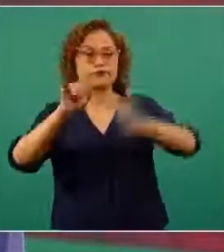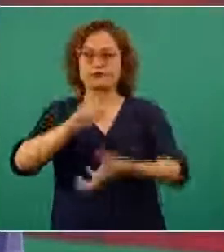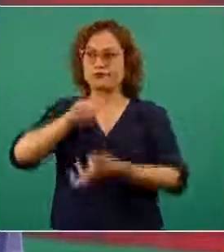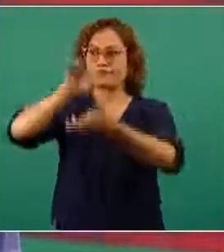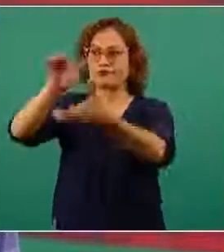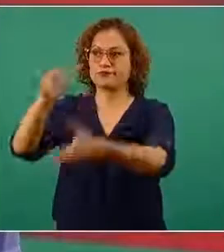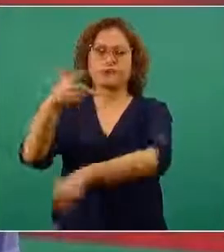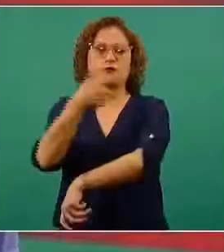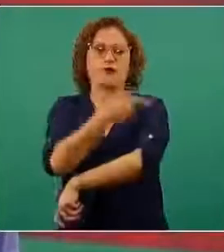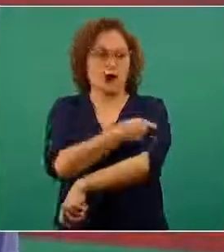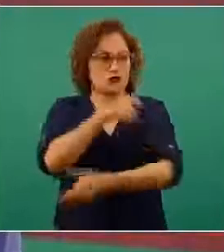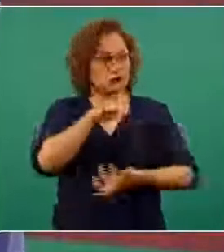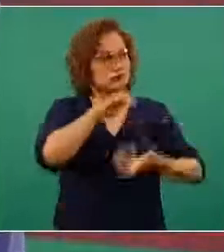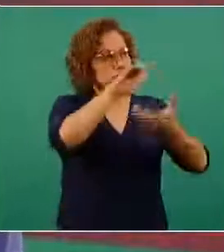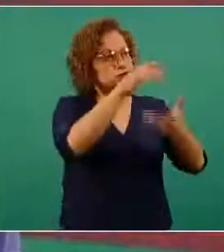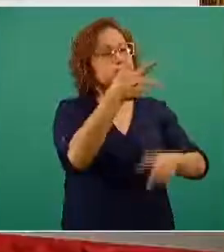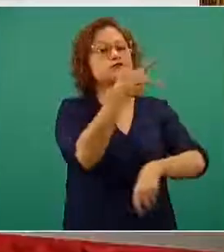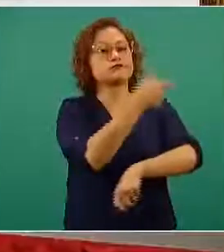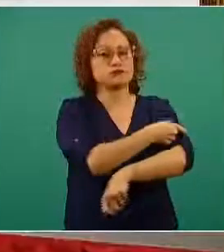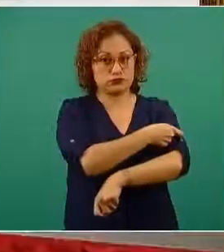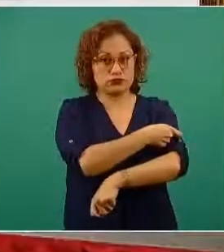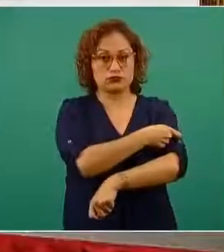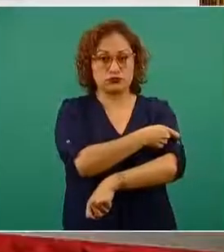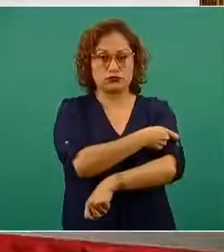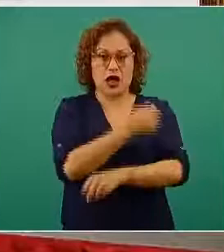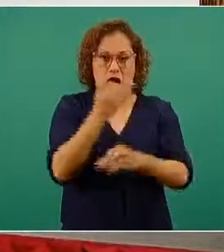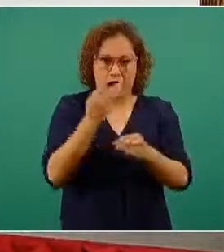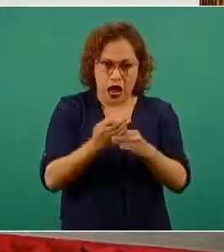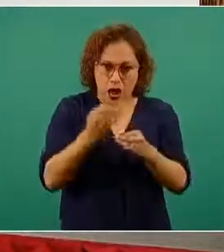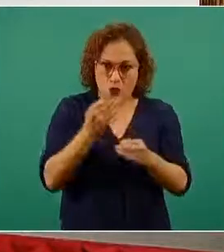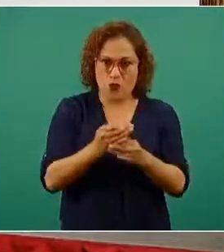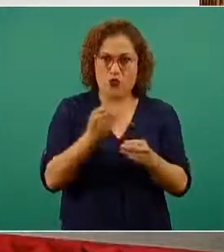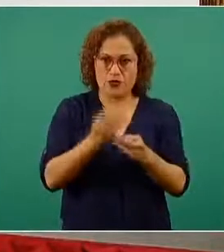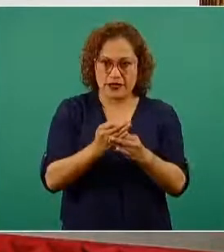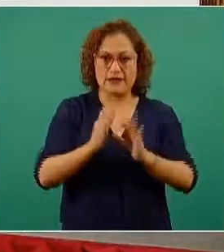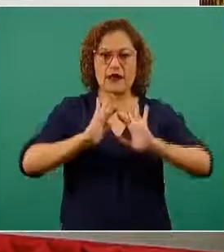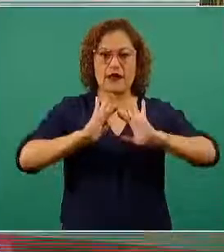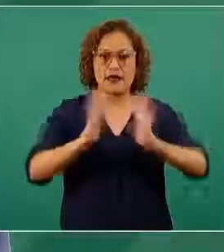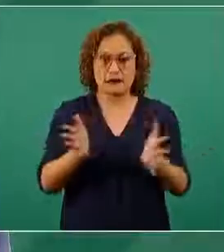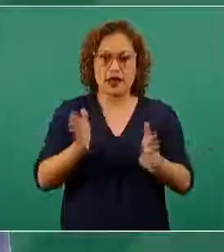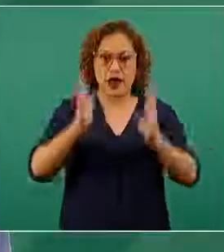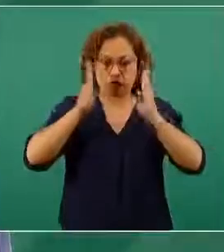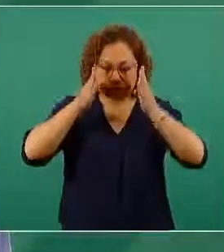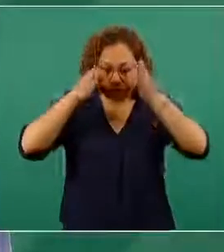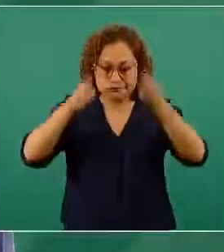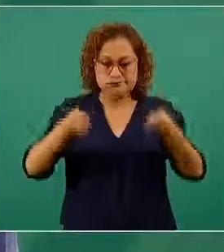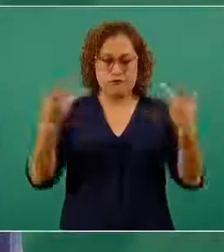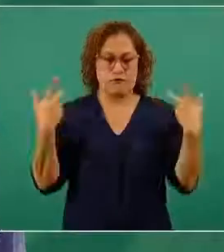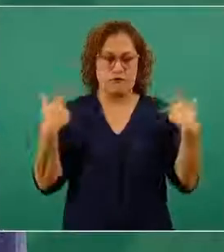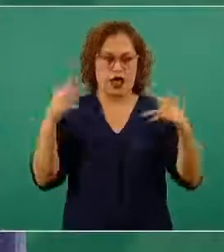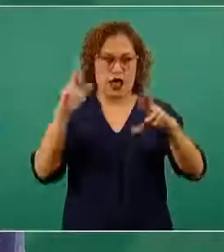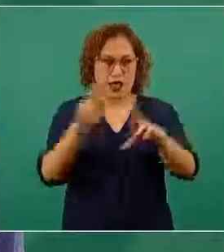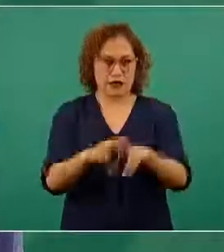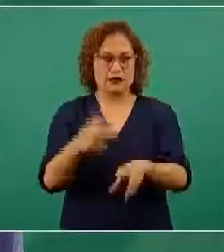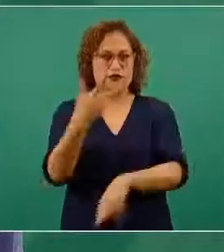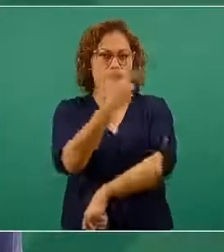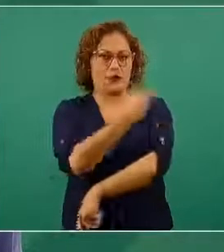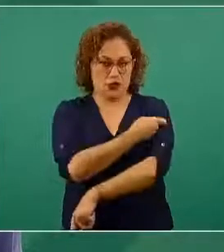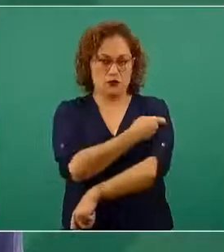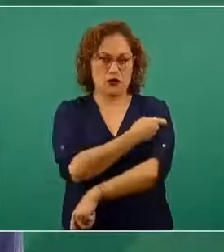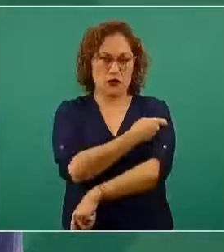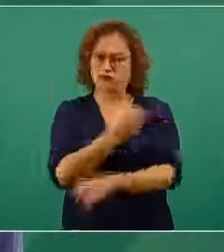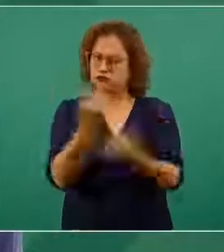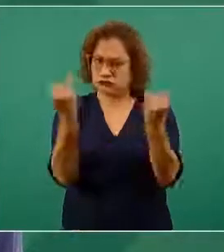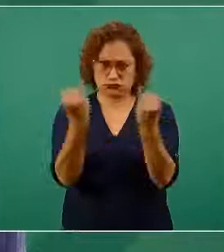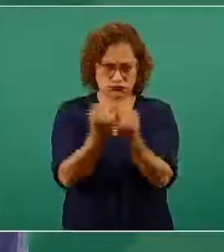vengan las siguientes etapas, ahora mismo que está la vacunación en personal educativo, también se ha